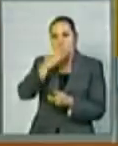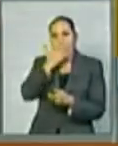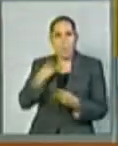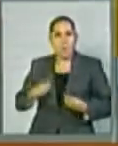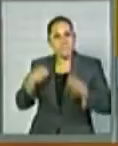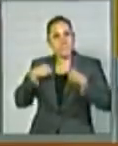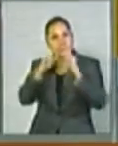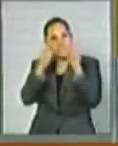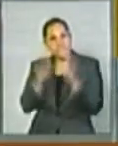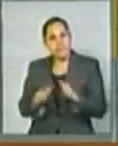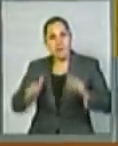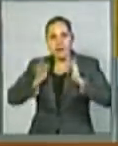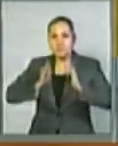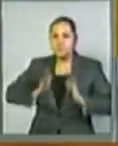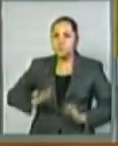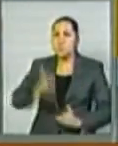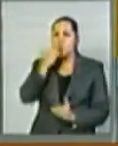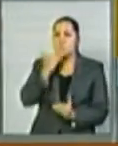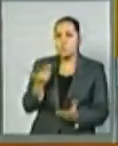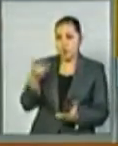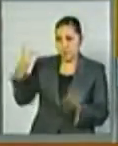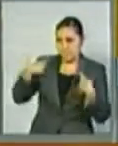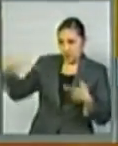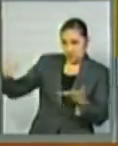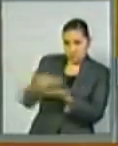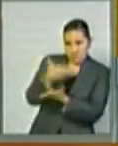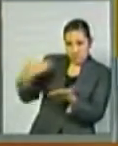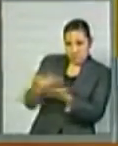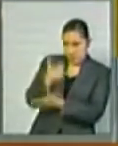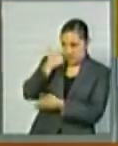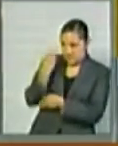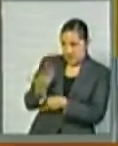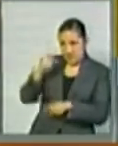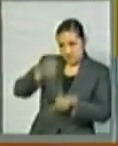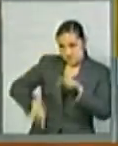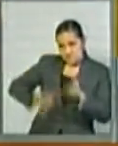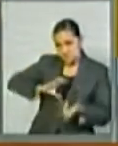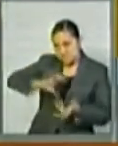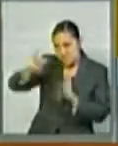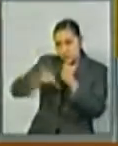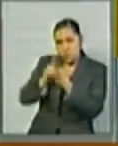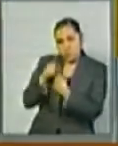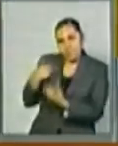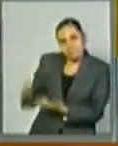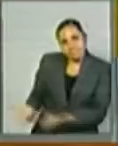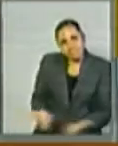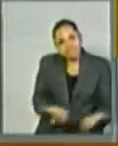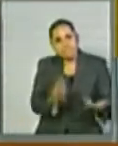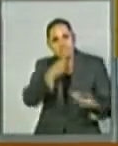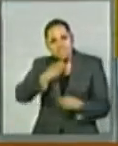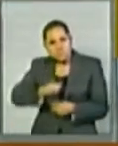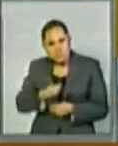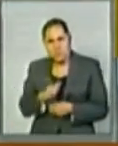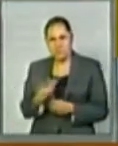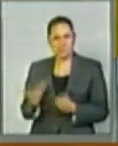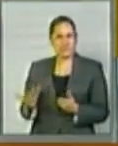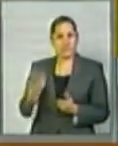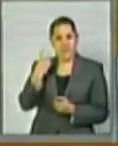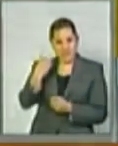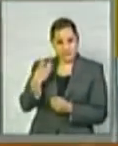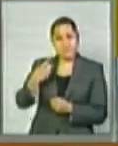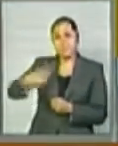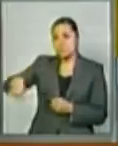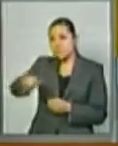el crimen. Y como legisladores de la República debemos actuar en consecuencia, más allá del móvil de estos